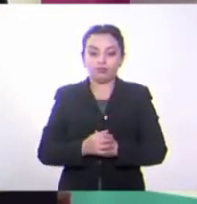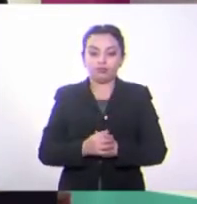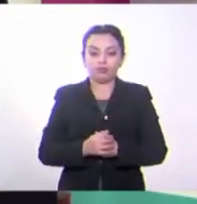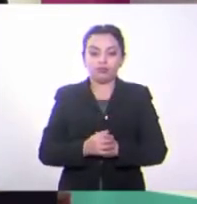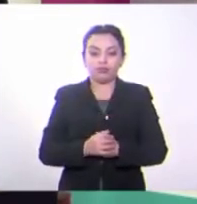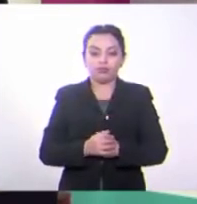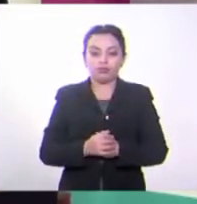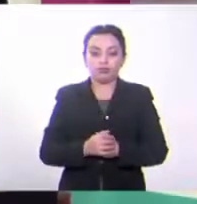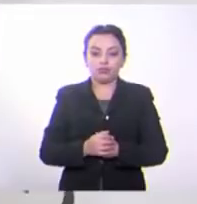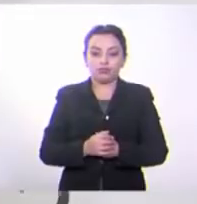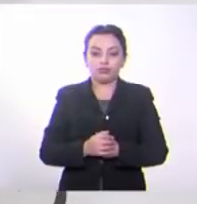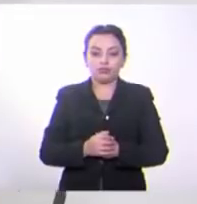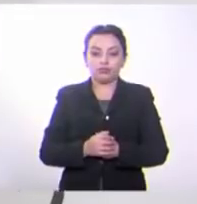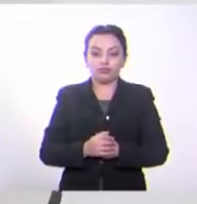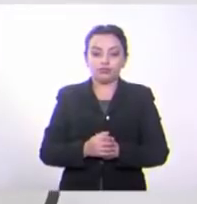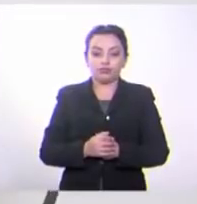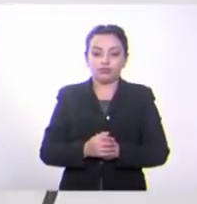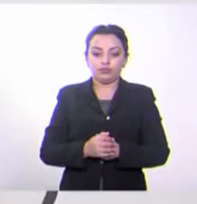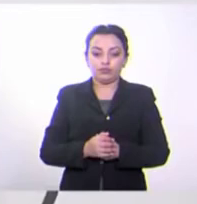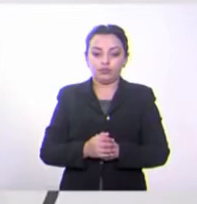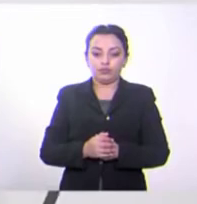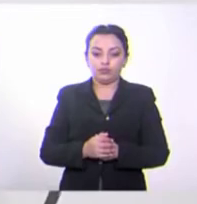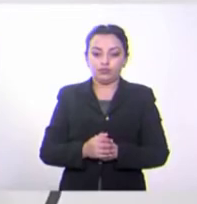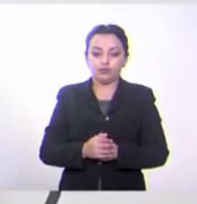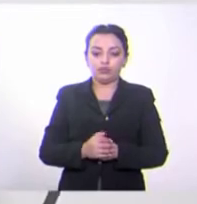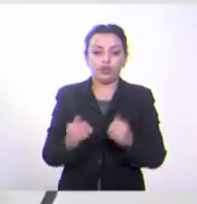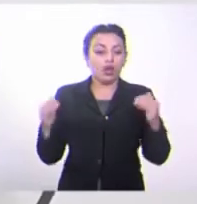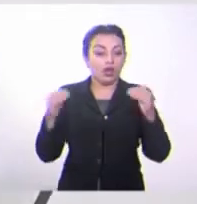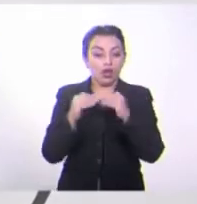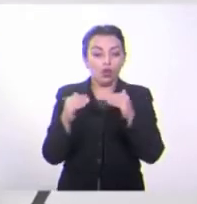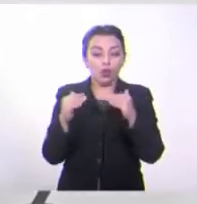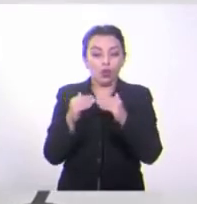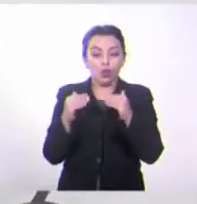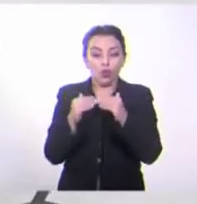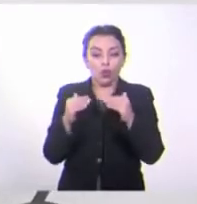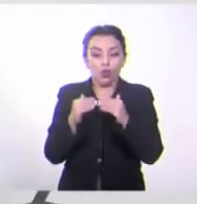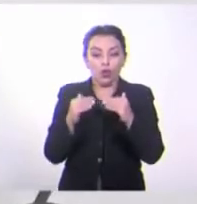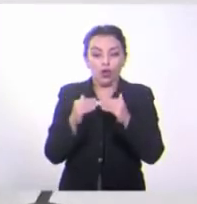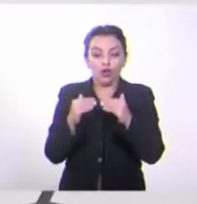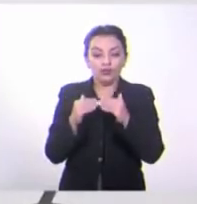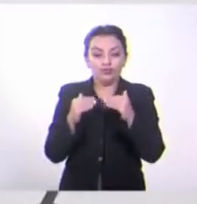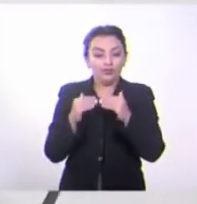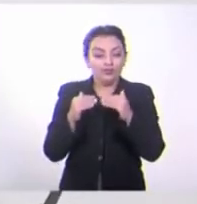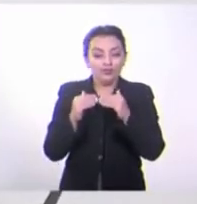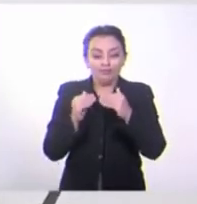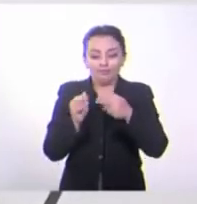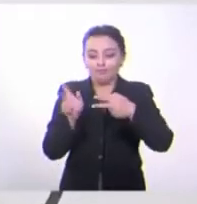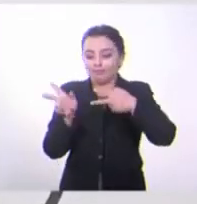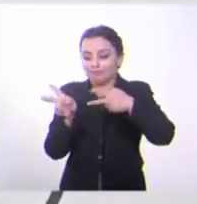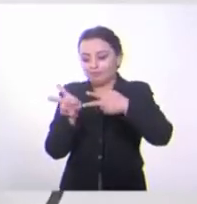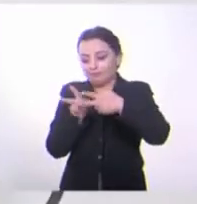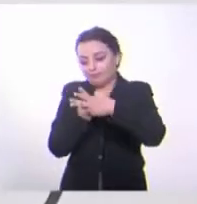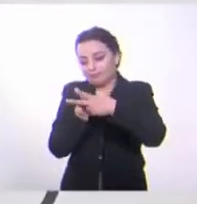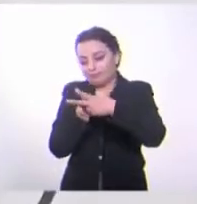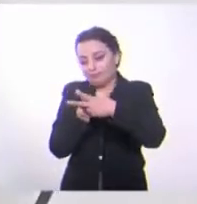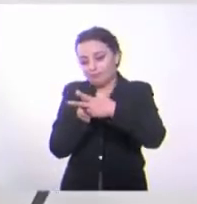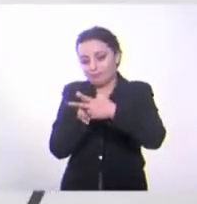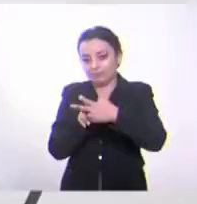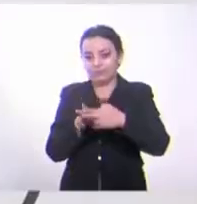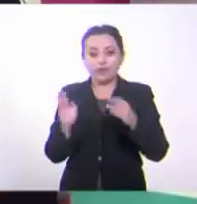este ángulo igual, el otro igual y este igual, es decir, coincide. Es el mismo, solo que en amarillo.